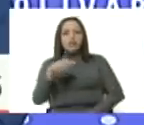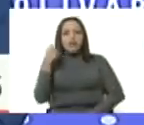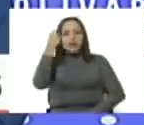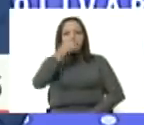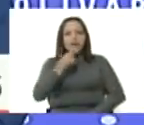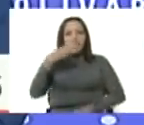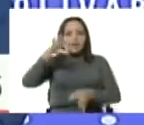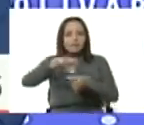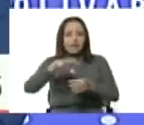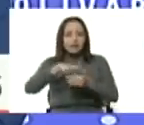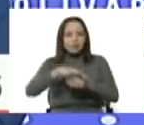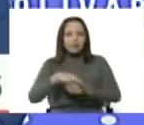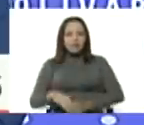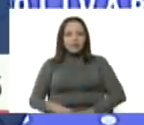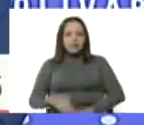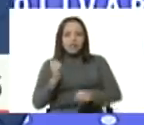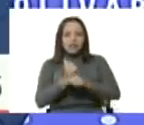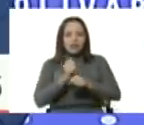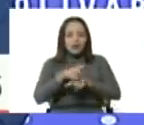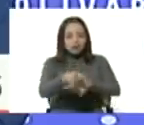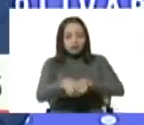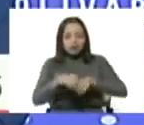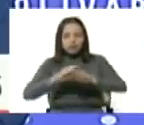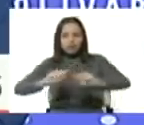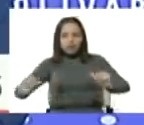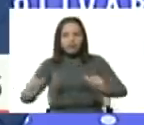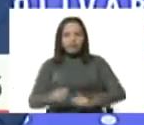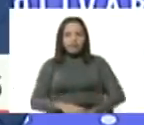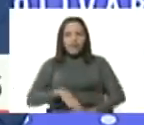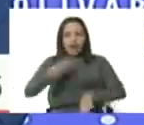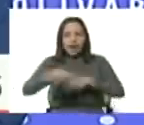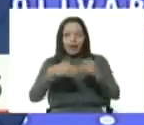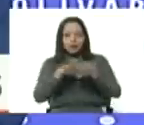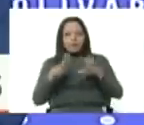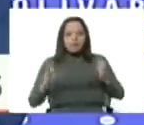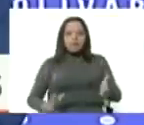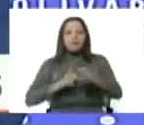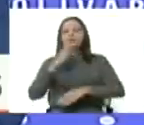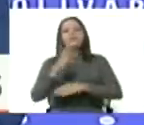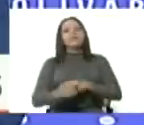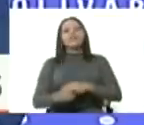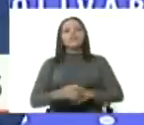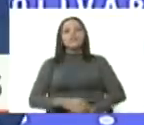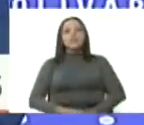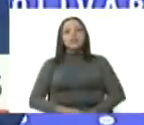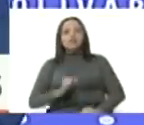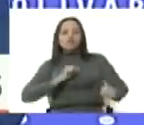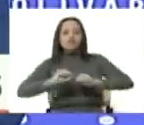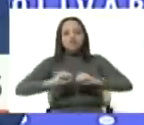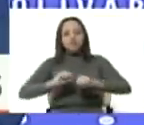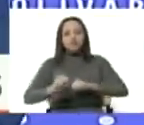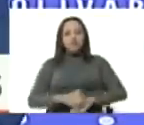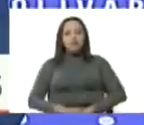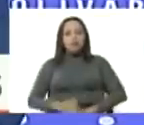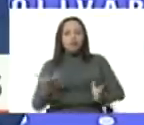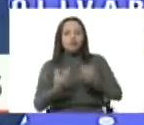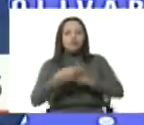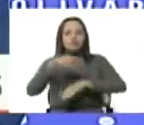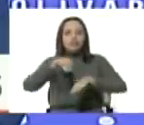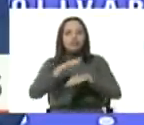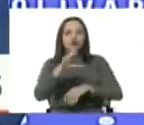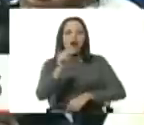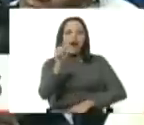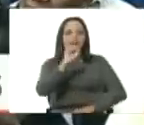la siembra de la agricultura urbana. Hagan una mesa de planificación y acción con el ministro Castro